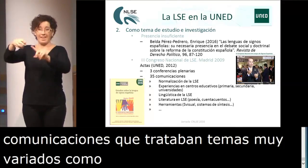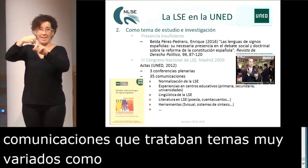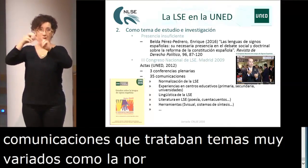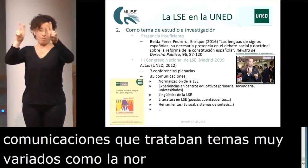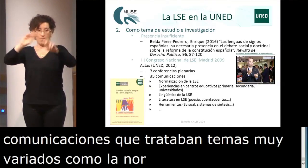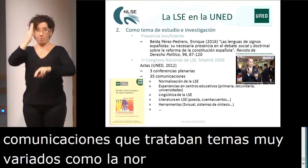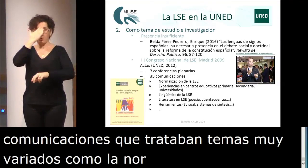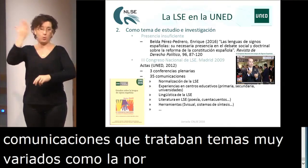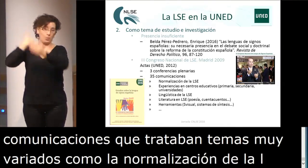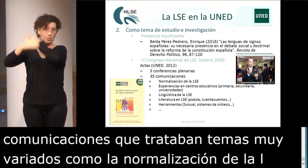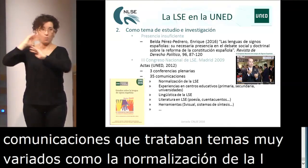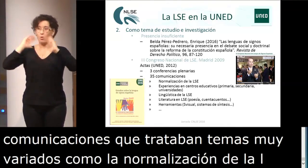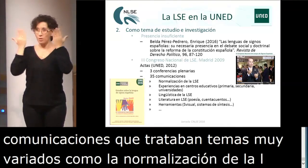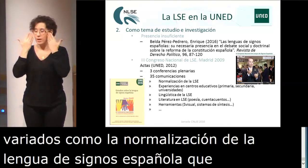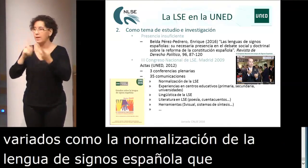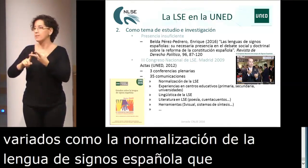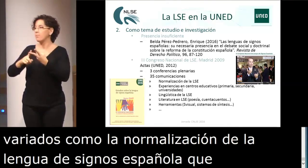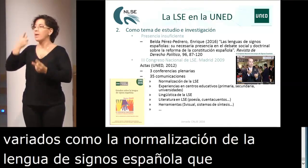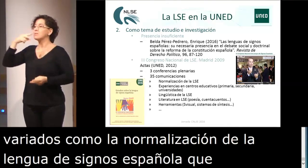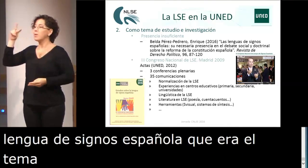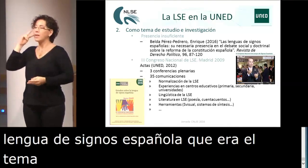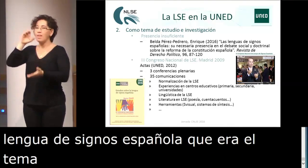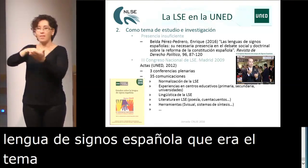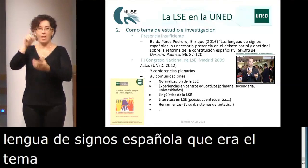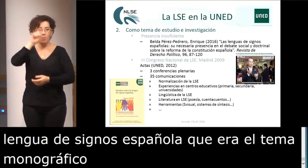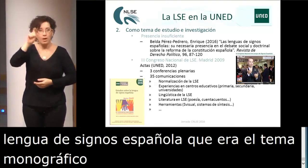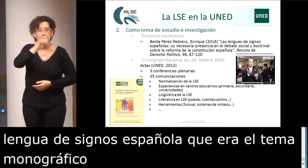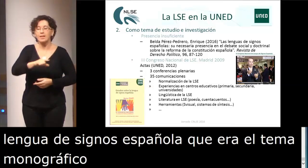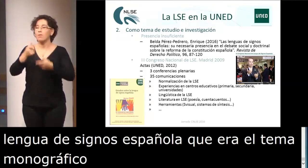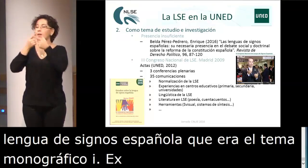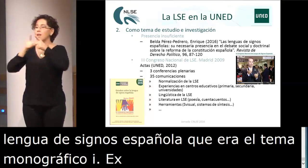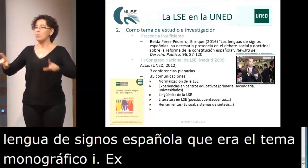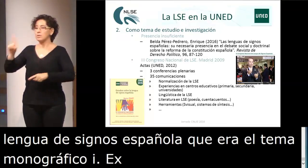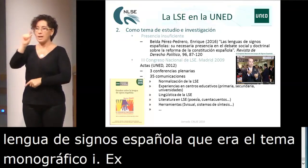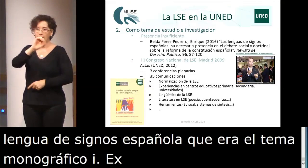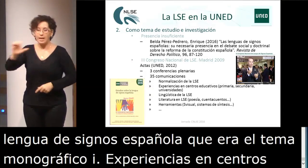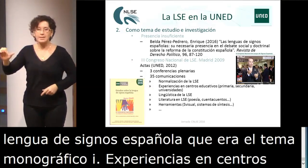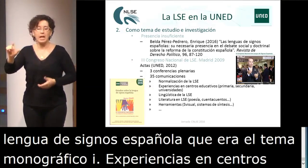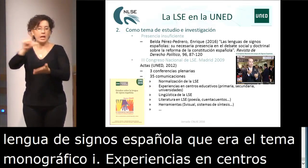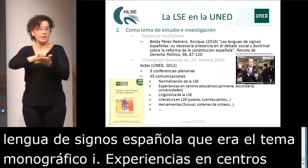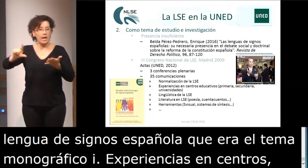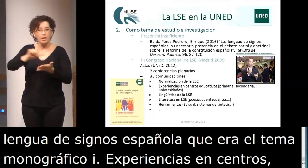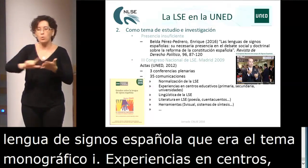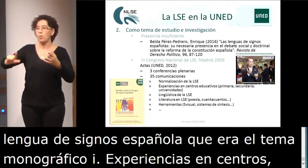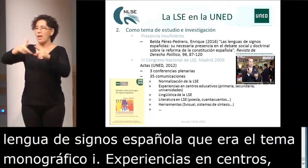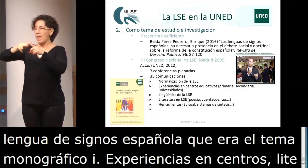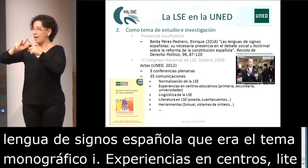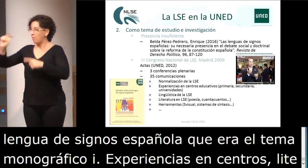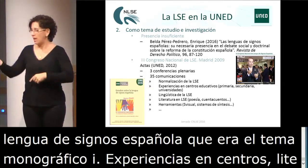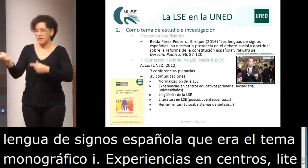aquel Congreso, experiencias en centros educativos, lingüística de la Lengua de Signos Española, literatura, herramientas,